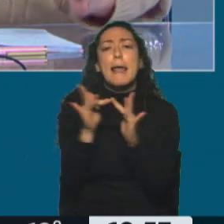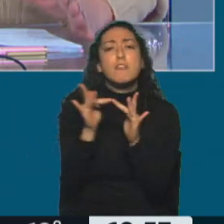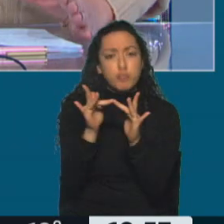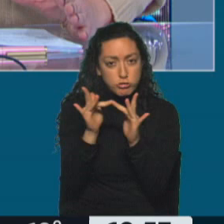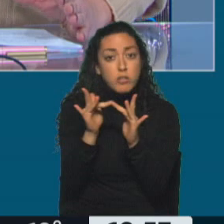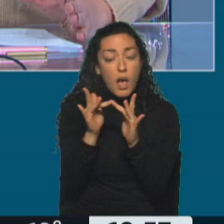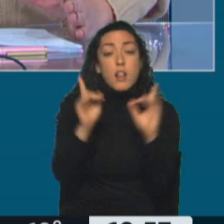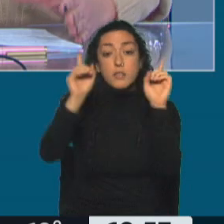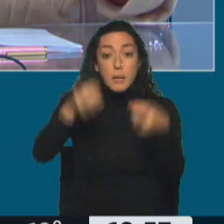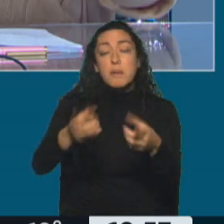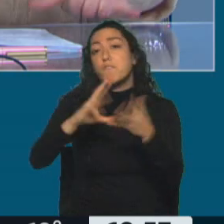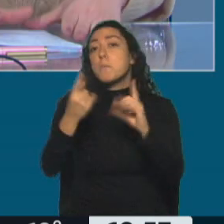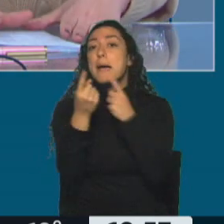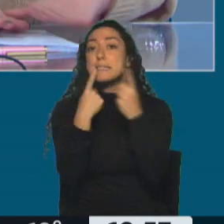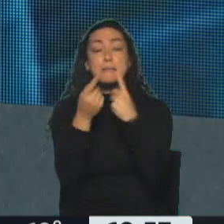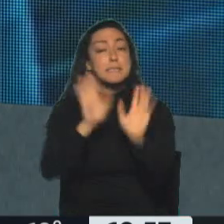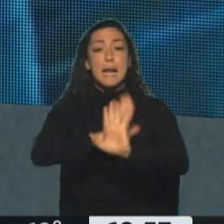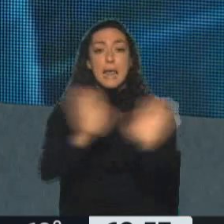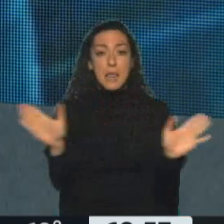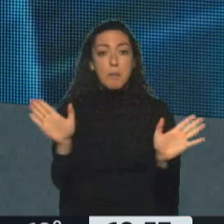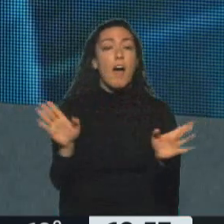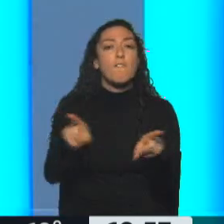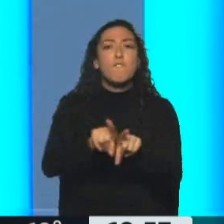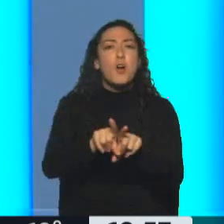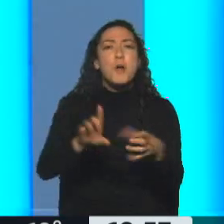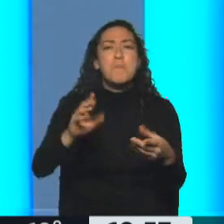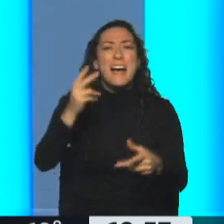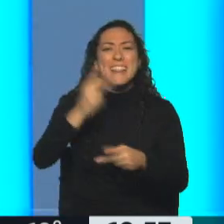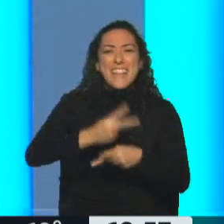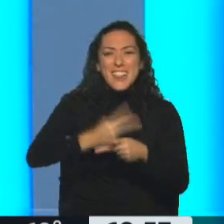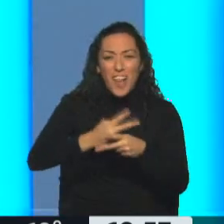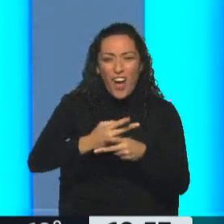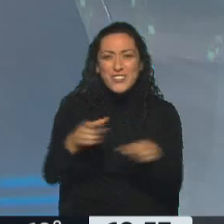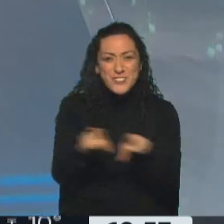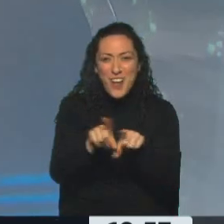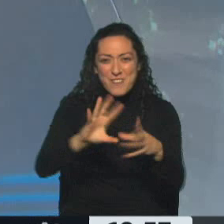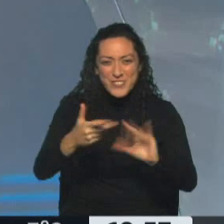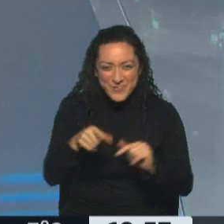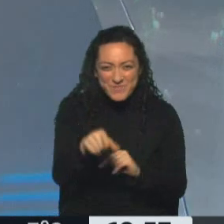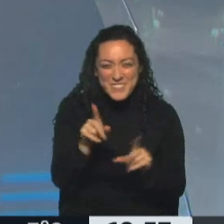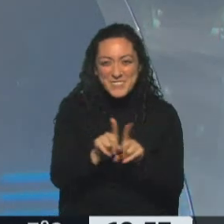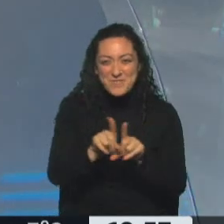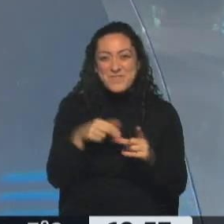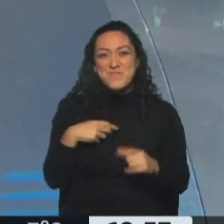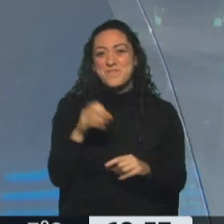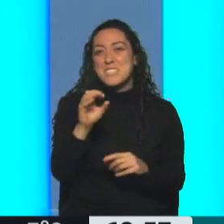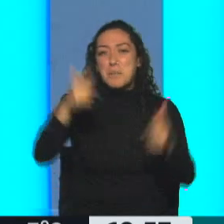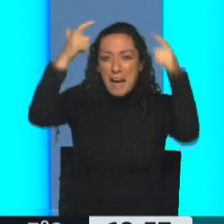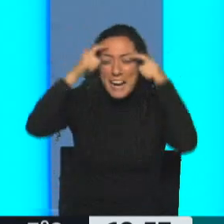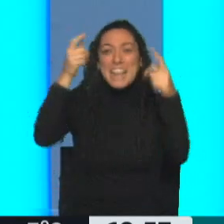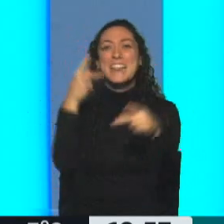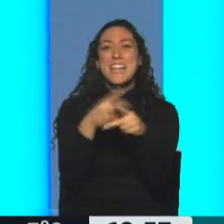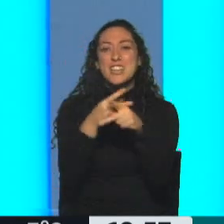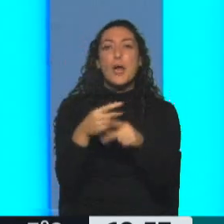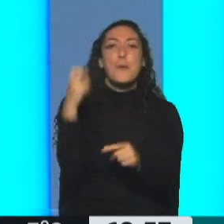través de entrevistas. Muy tiktokero el señor, ¿no? El rey del TikTok. El rey del TikTok. Él mismo se llama así, lo conocen también como